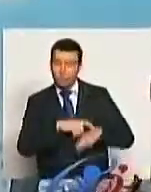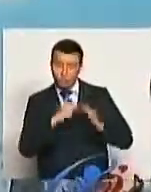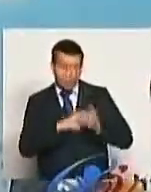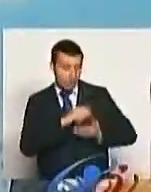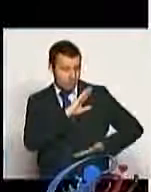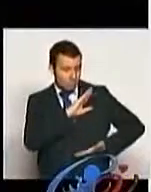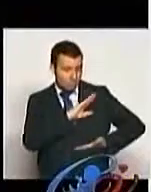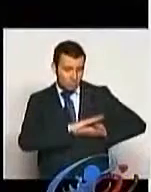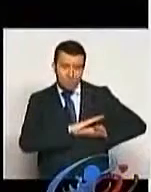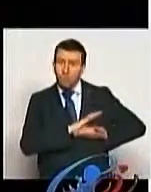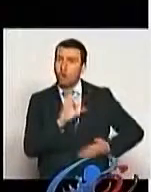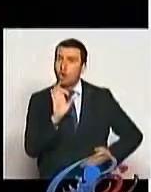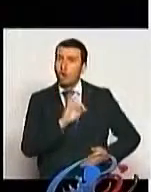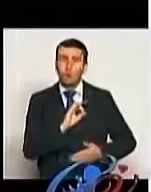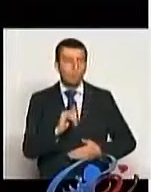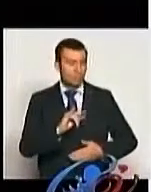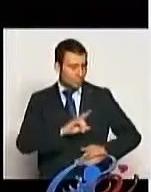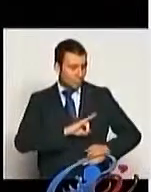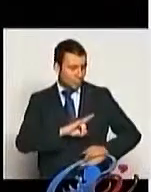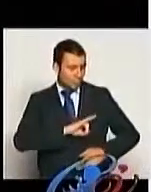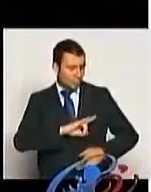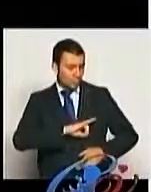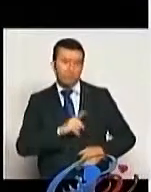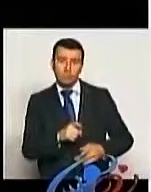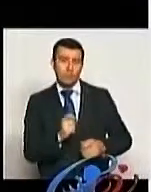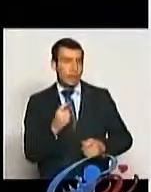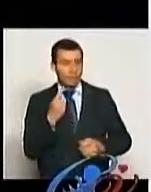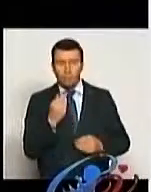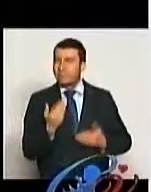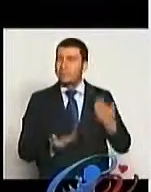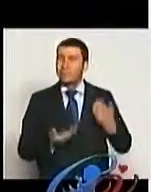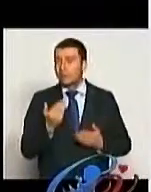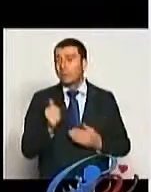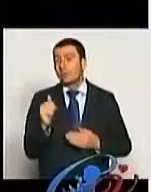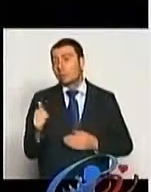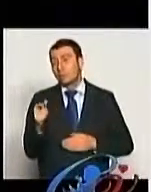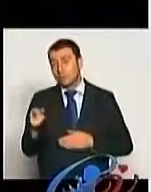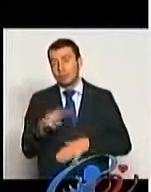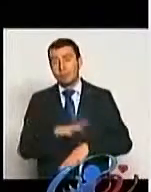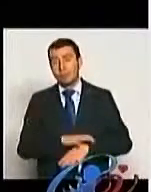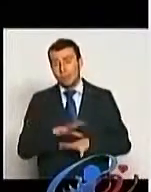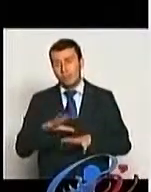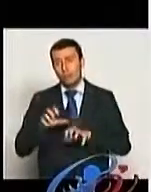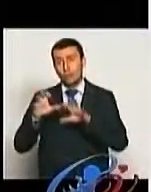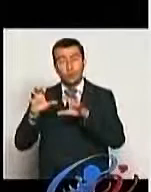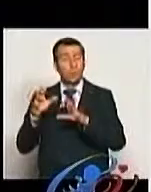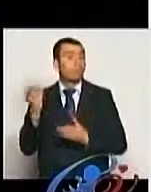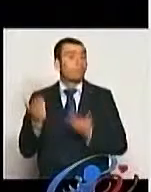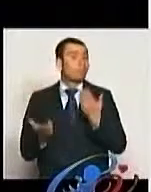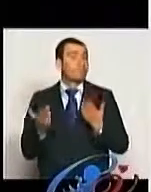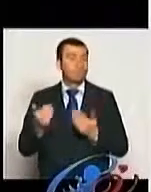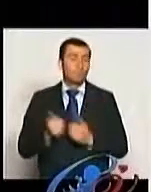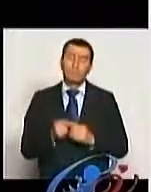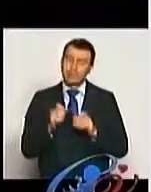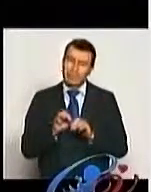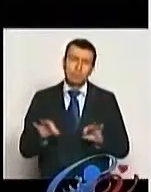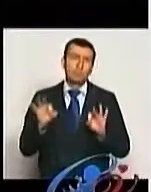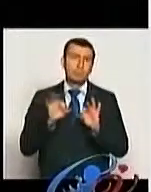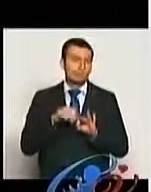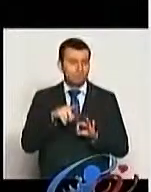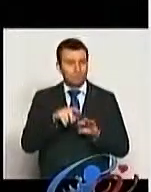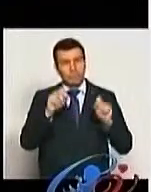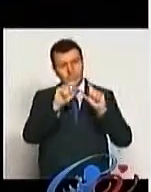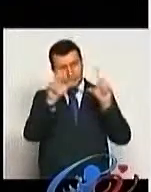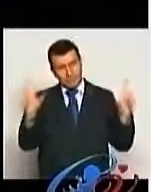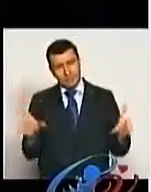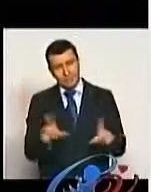radioterapia, quimioterapia, el protocolo que el oncólogo defina. Entonces, por eso es importante estos exámenes, porque no solamente